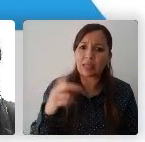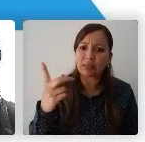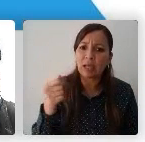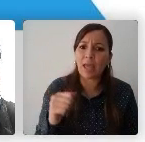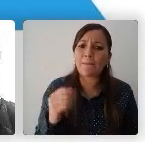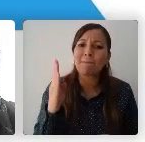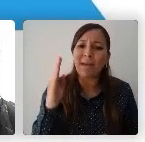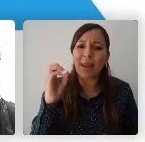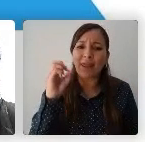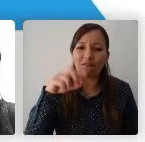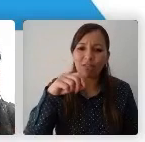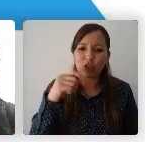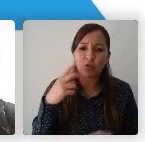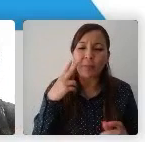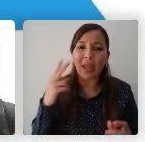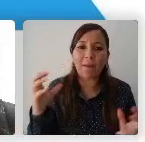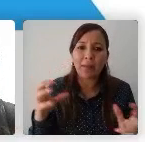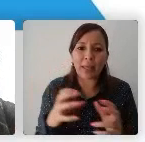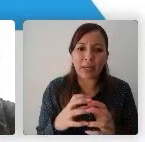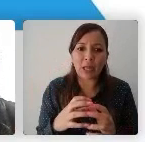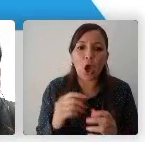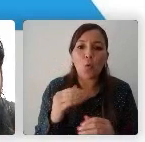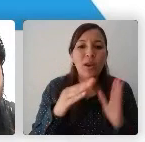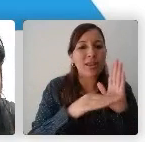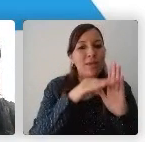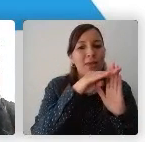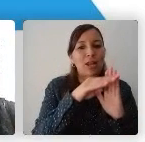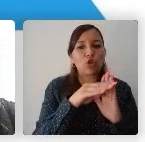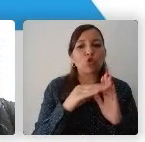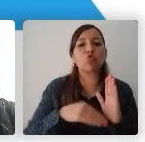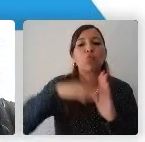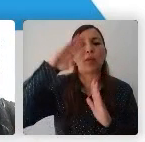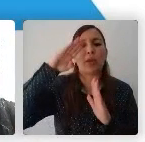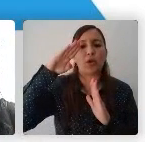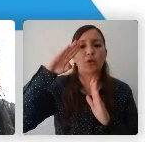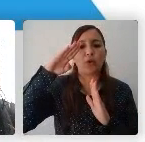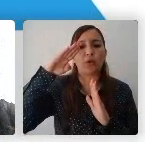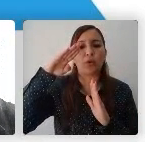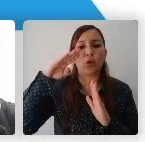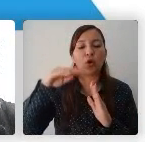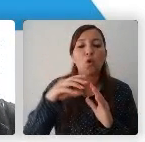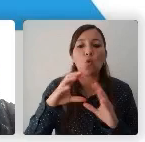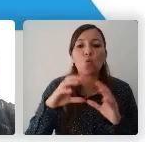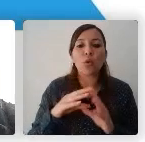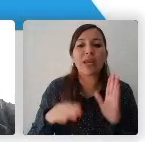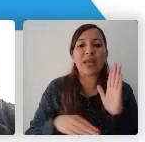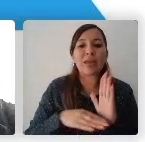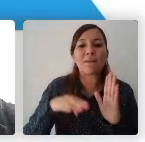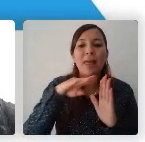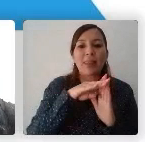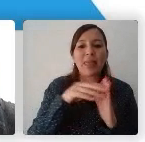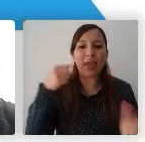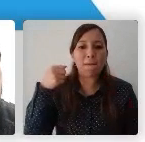más relacionados a un nivel superior, ¿no? A un nivel de autorrealización, a un nivel de contribución global, de impacto